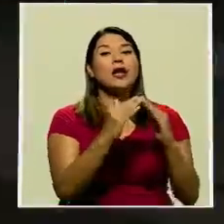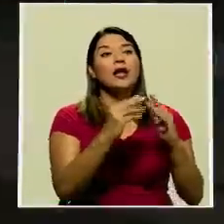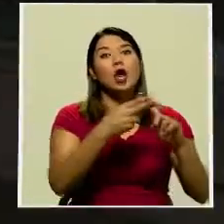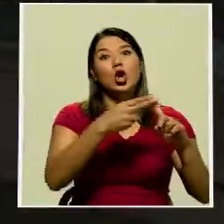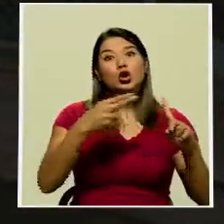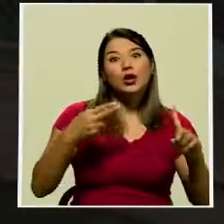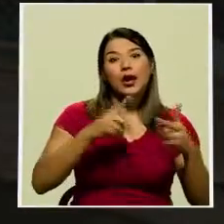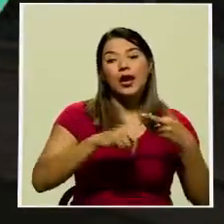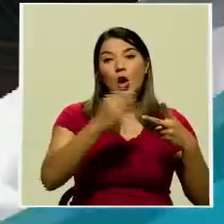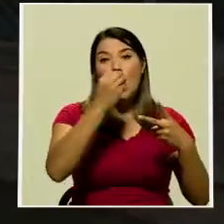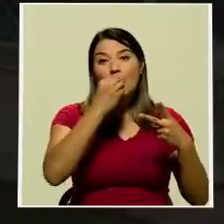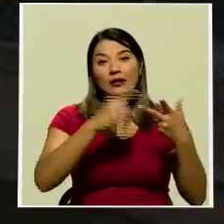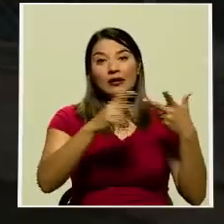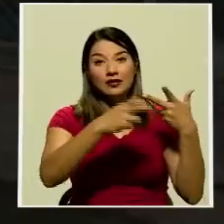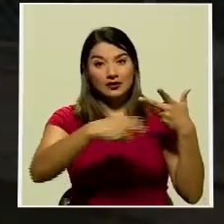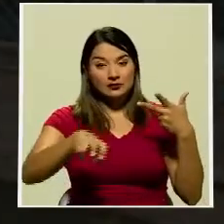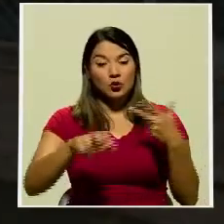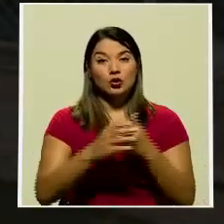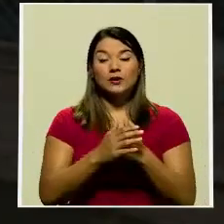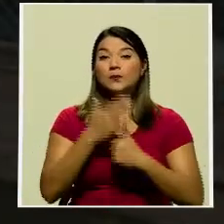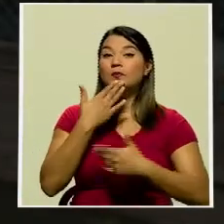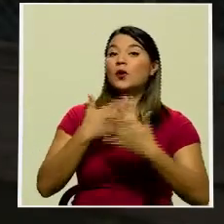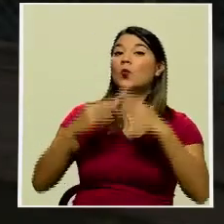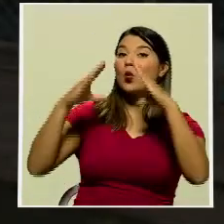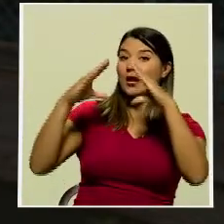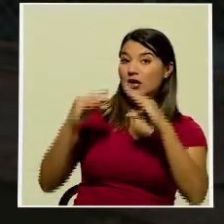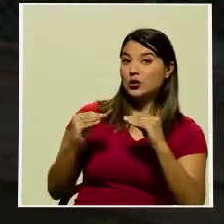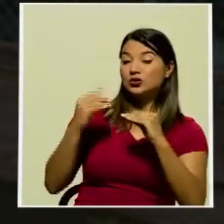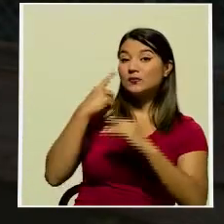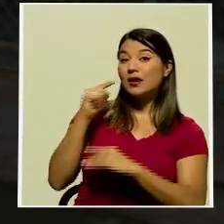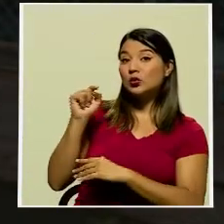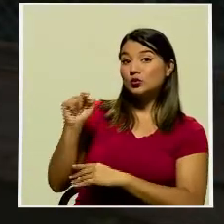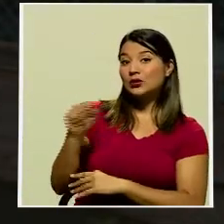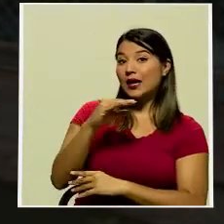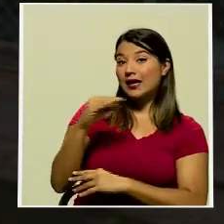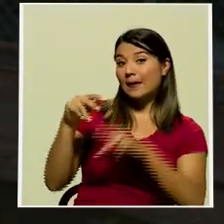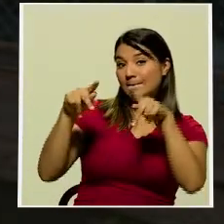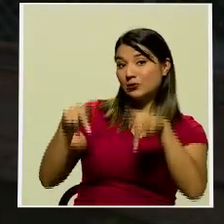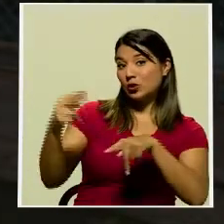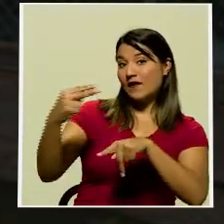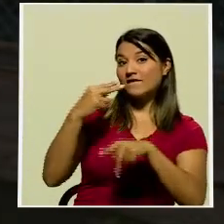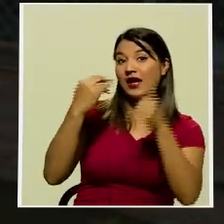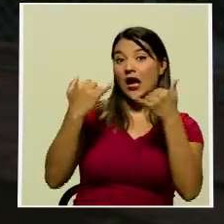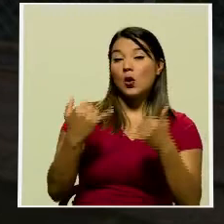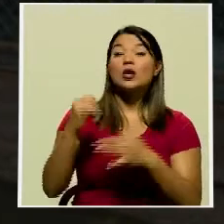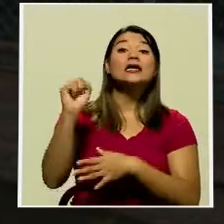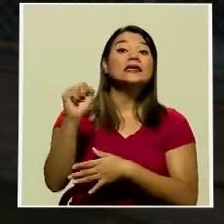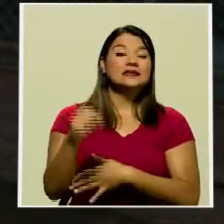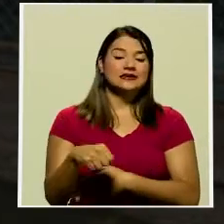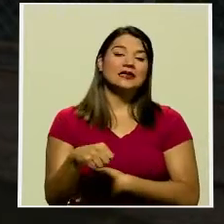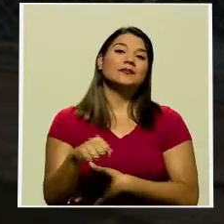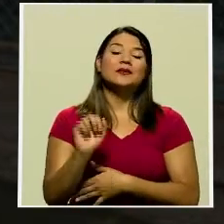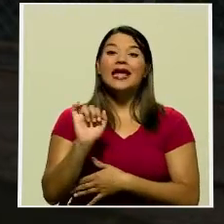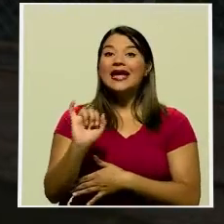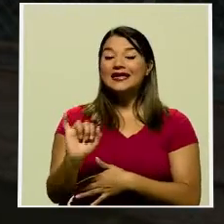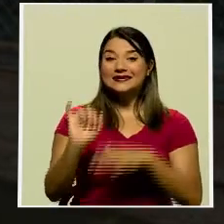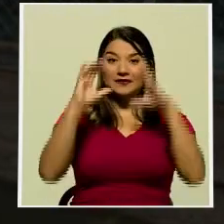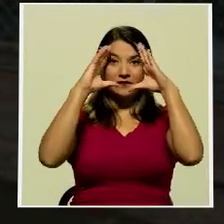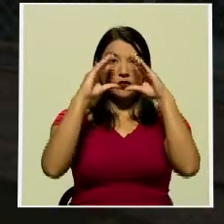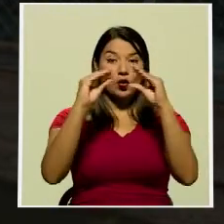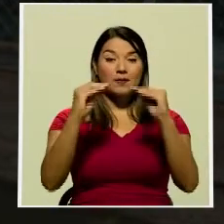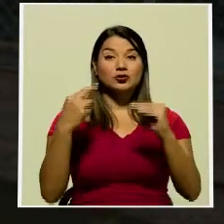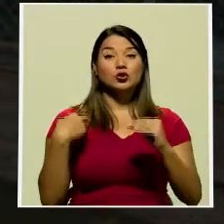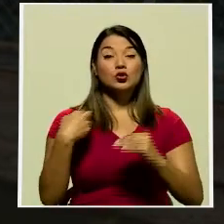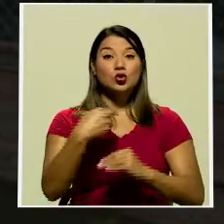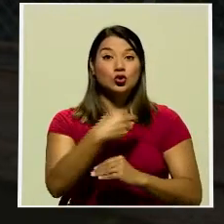Buenas noches, don Ernesto, para usted y para los televidentes, así es, tal y como usted lo dice, es una información que